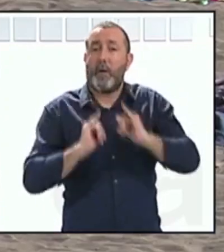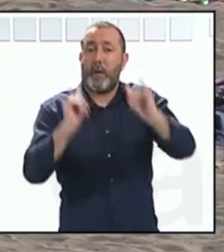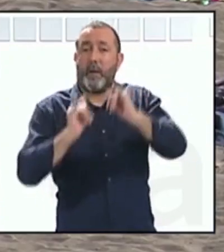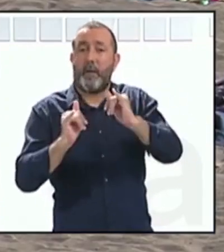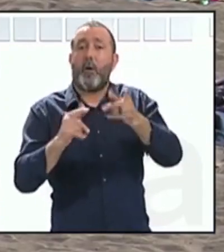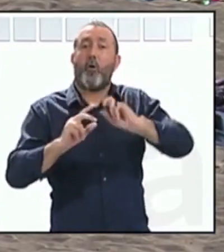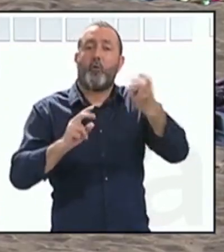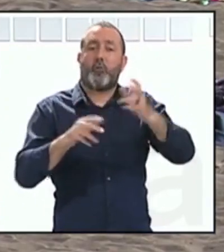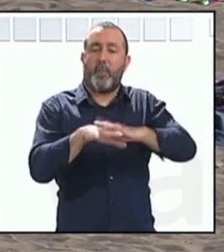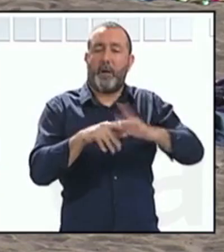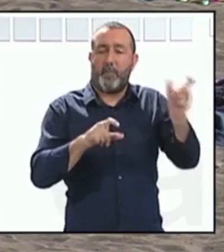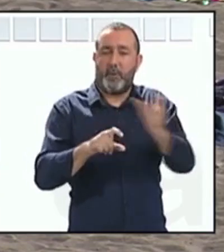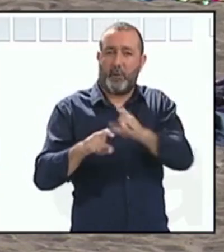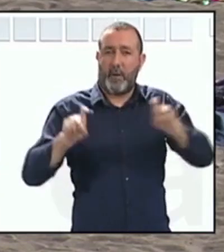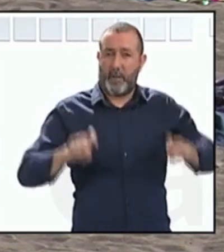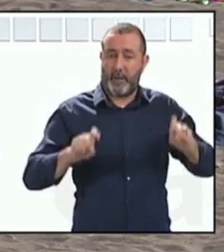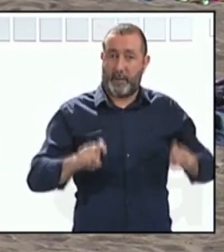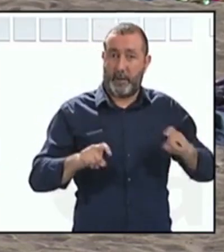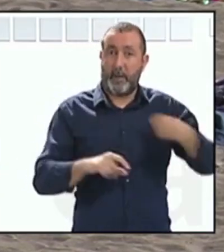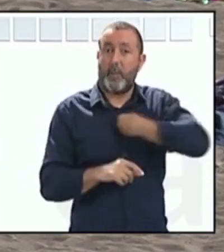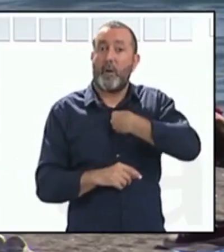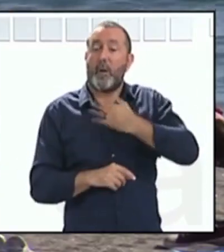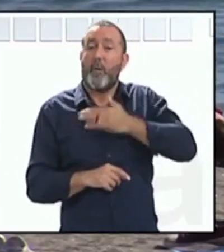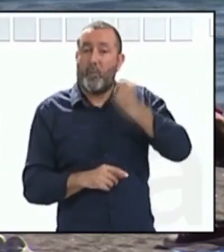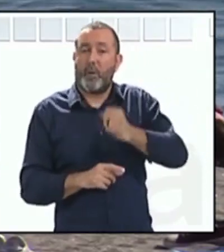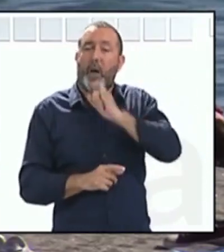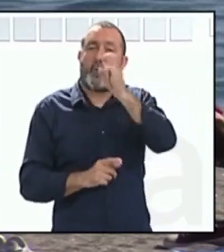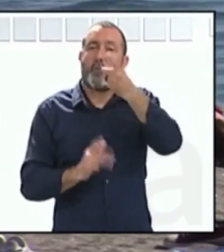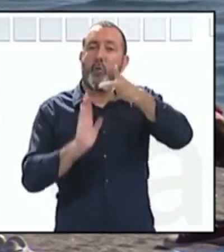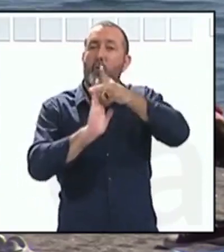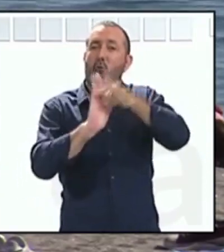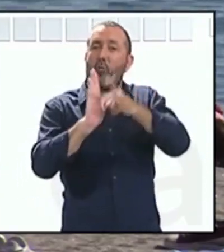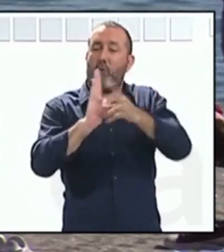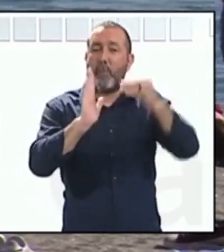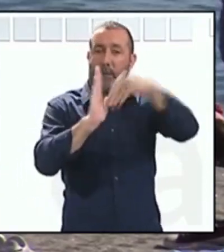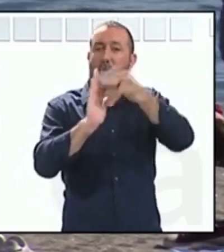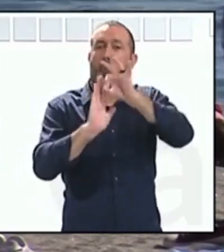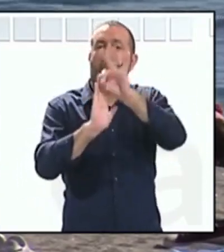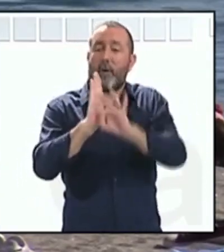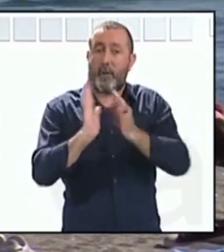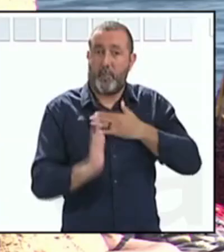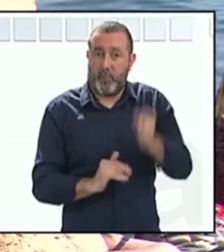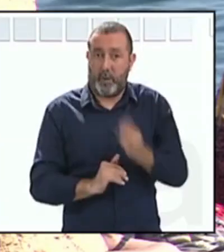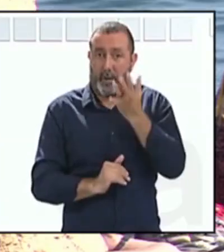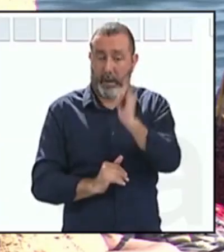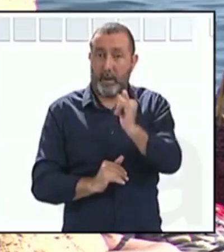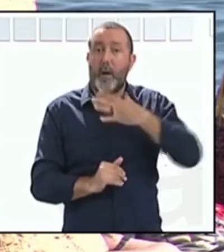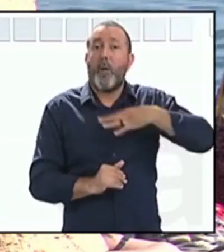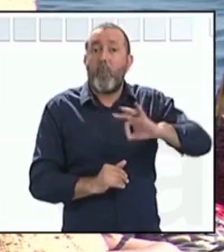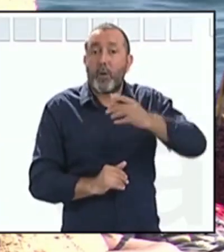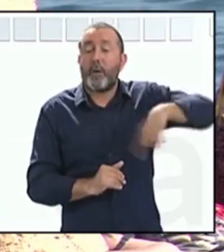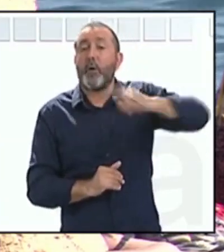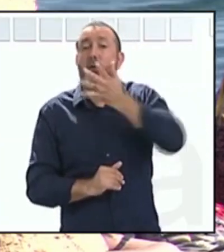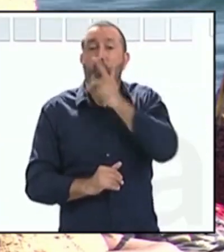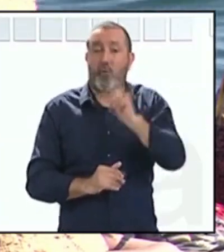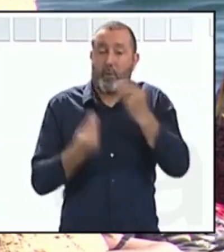y el descanso de otros. Desde la policía local recuerdan algunas normas recogidas en la ordenanza municipal que tal vez son menos